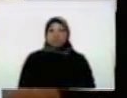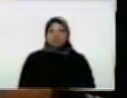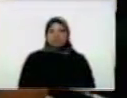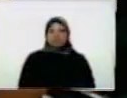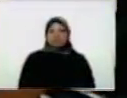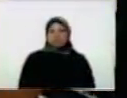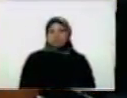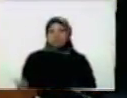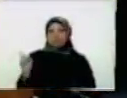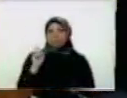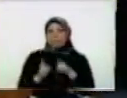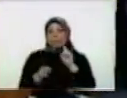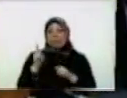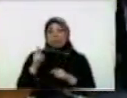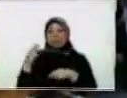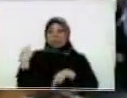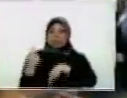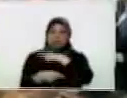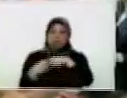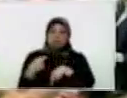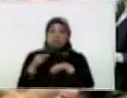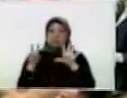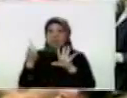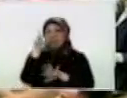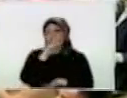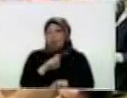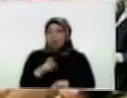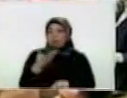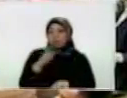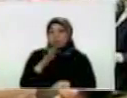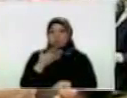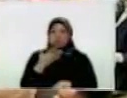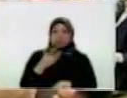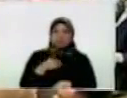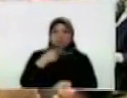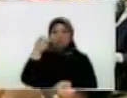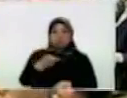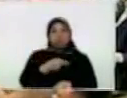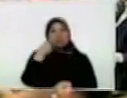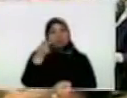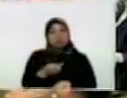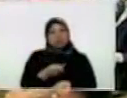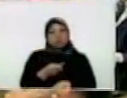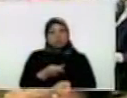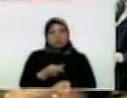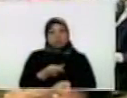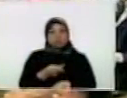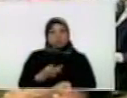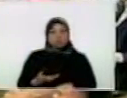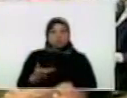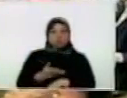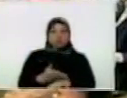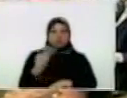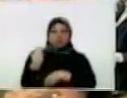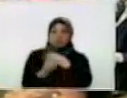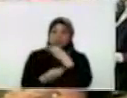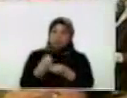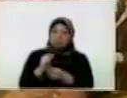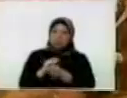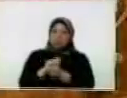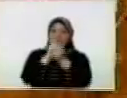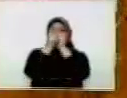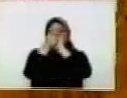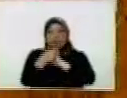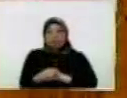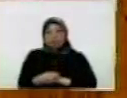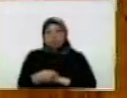tiempo que muchas revoluciones, en 7 años apenas, se tomó el poder político para tratar de hacer los cambios